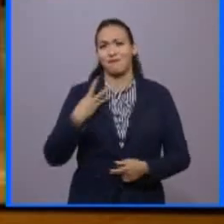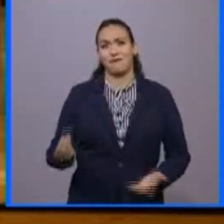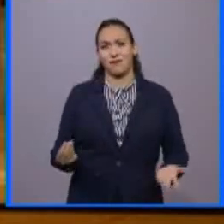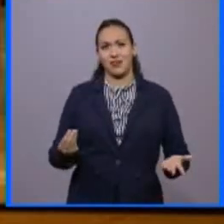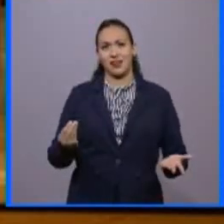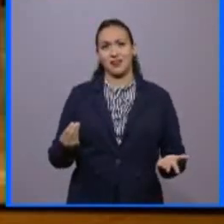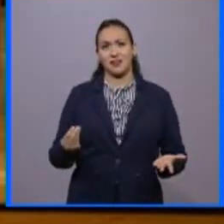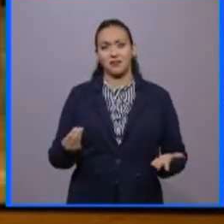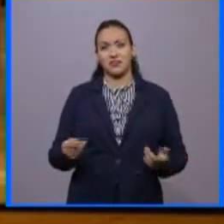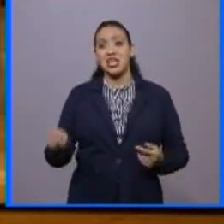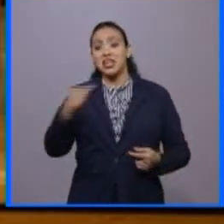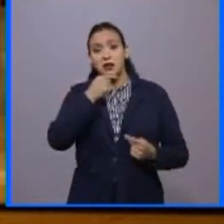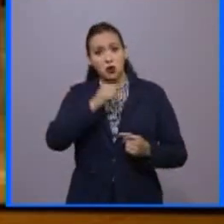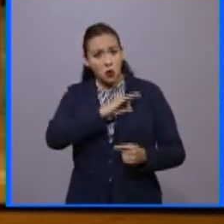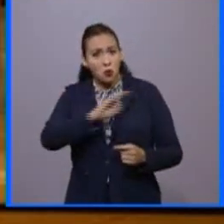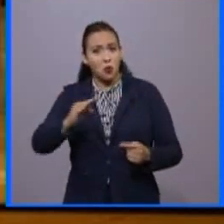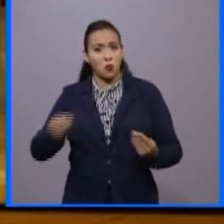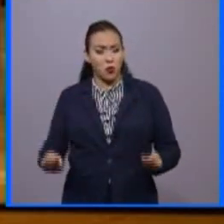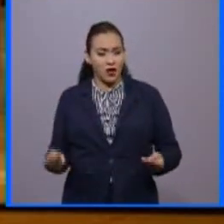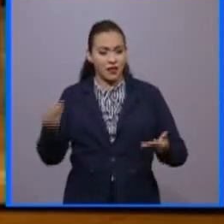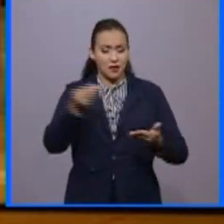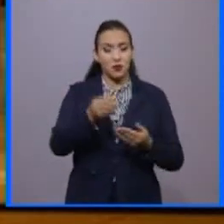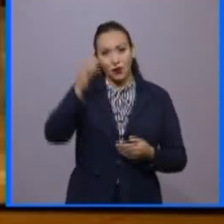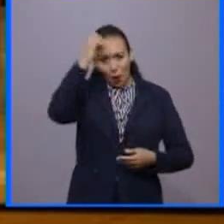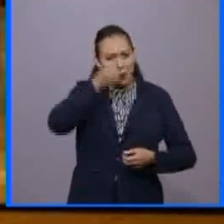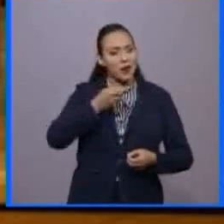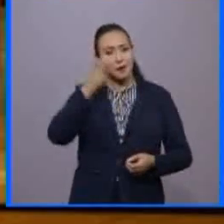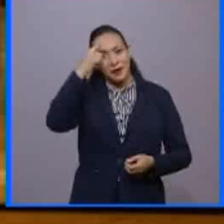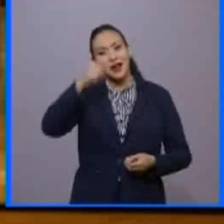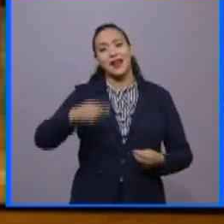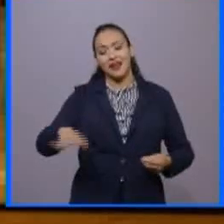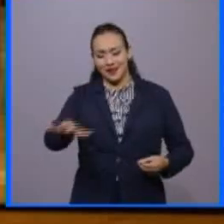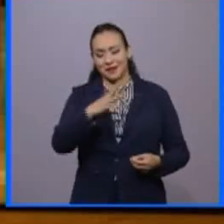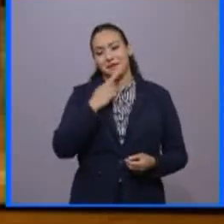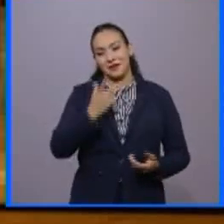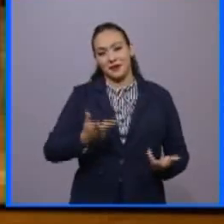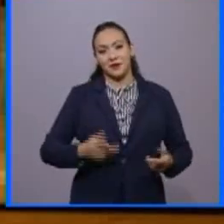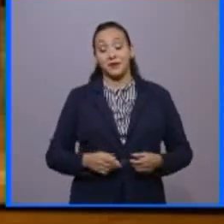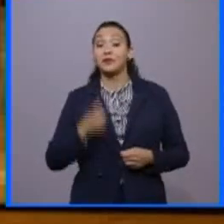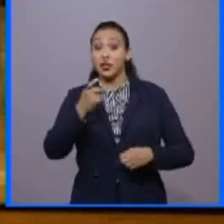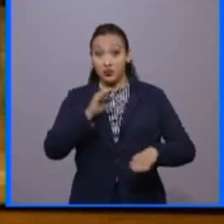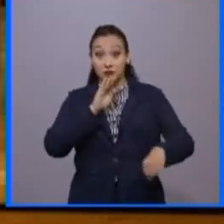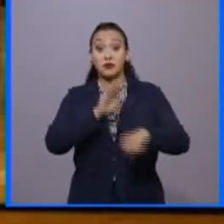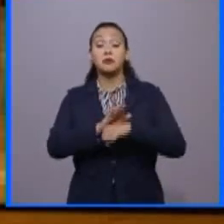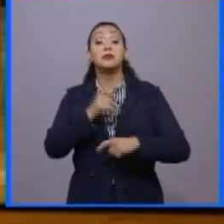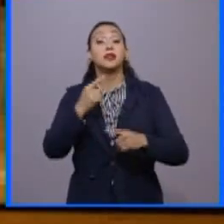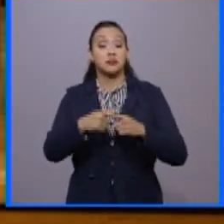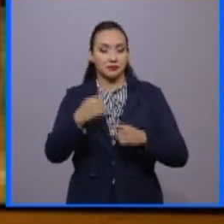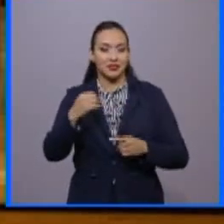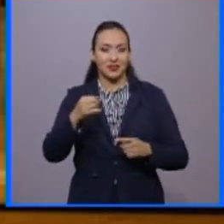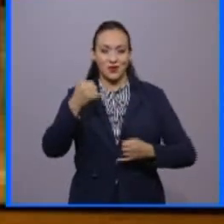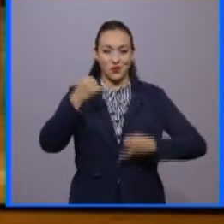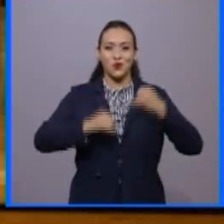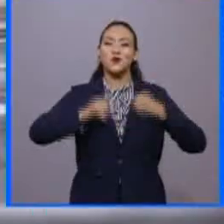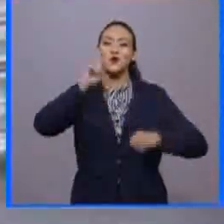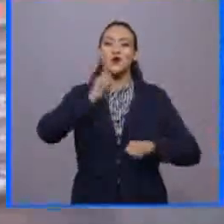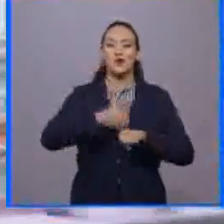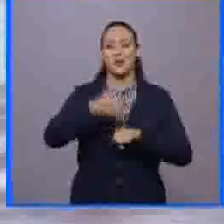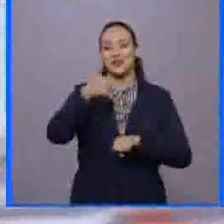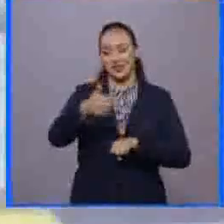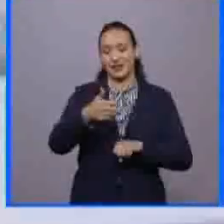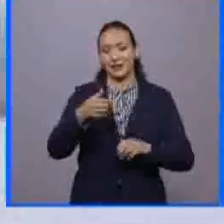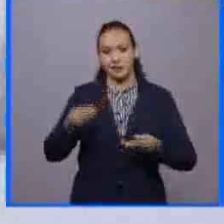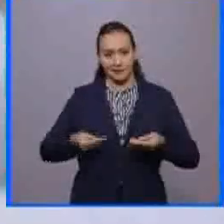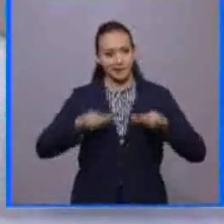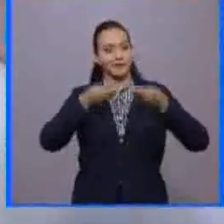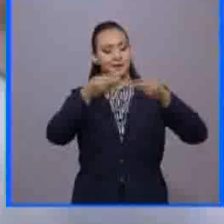ellos pueden participar en la creación de ese espacio lindo. El amparo fue concedido por la jueza sexta de distrito del Poder Judicial